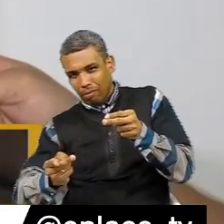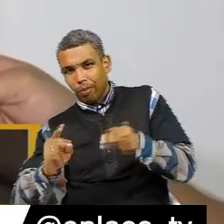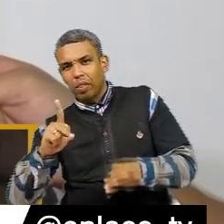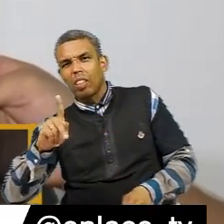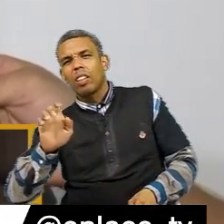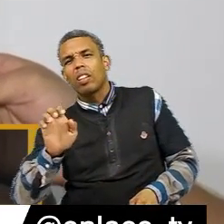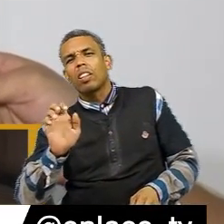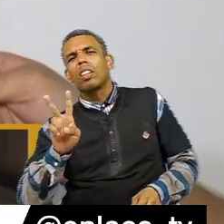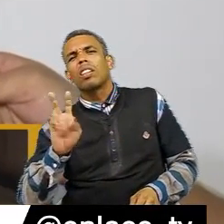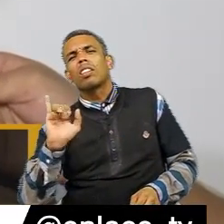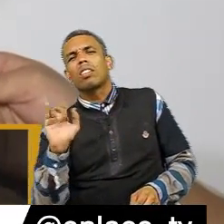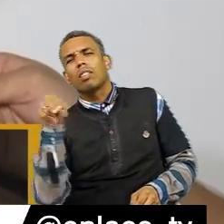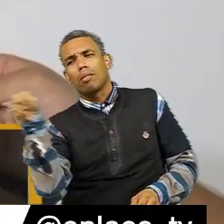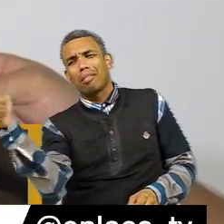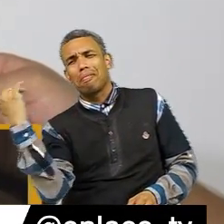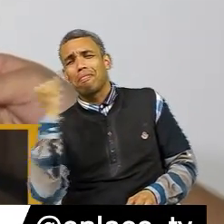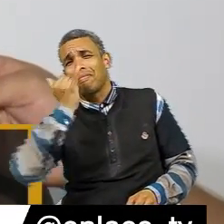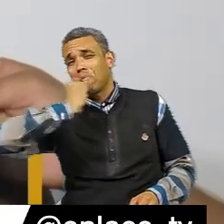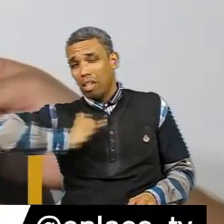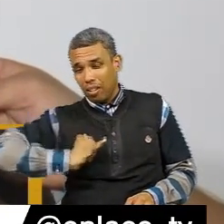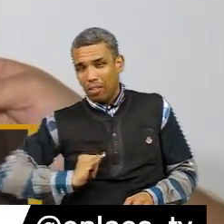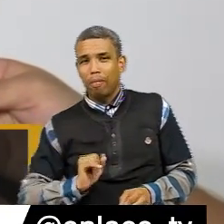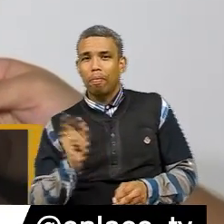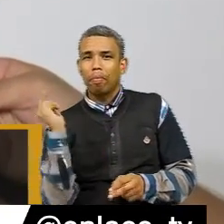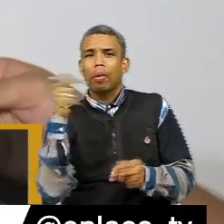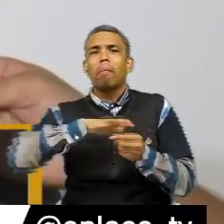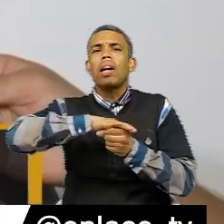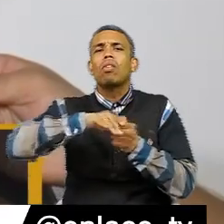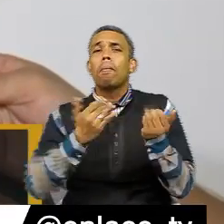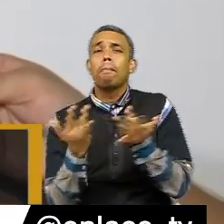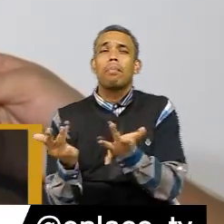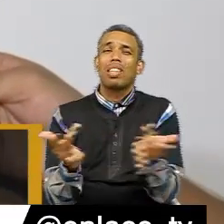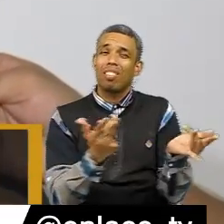delictivos sobre el sector de la Esperanza.